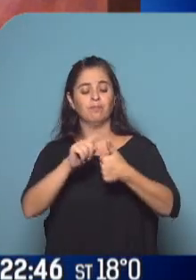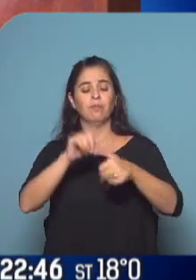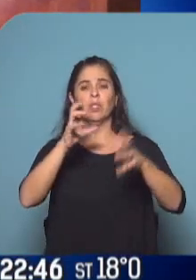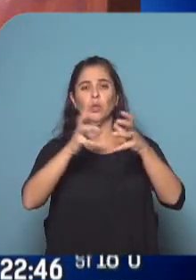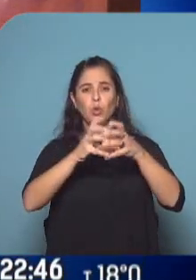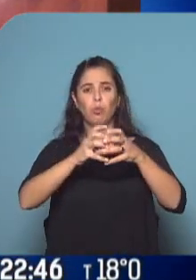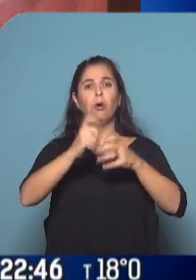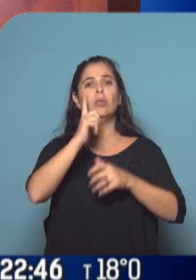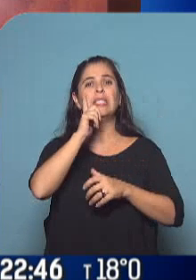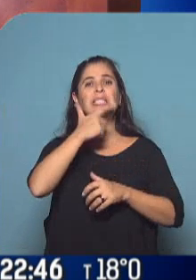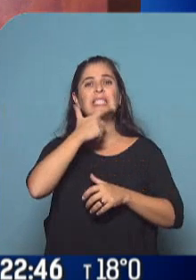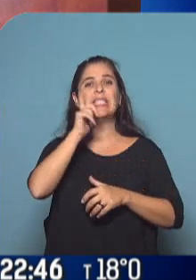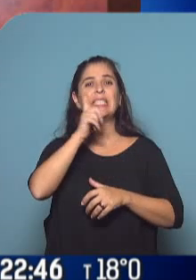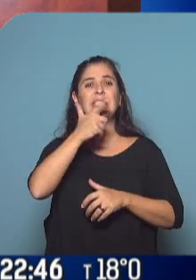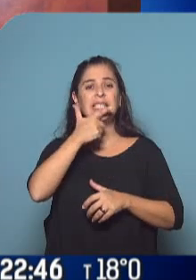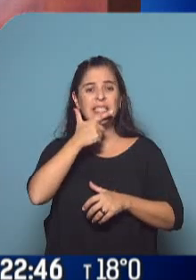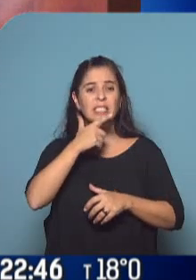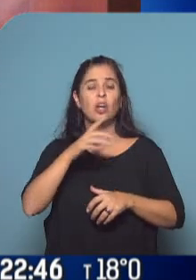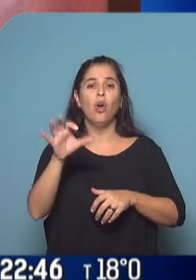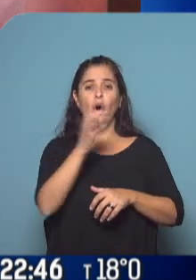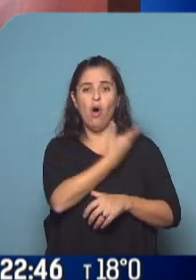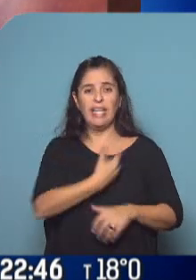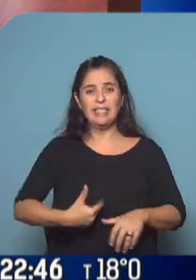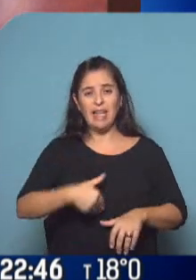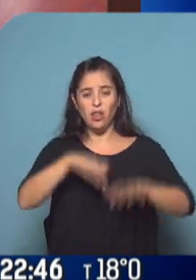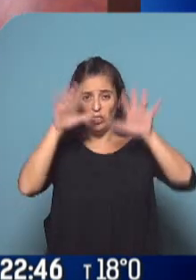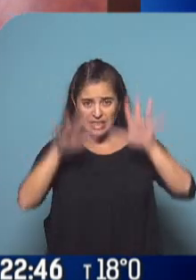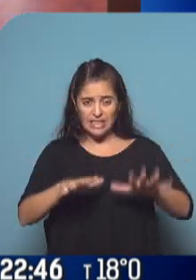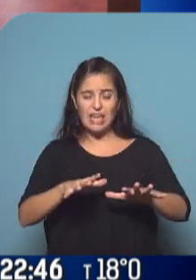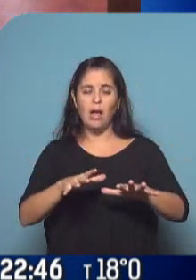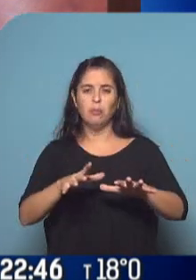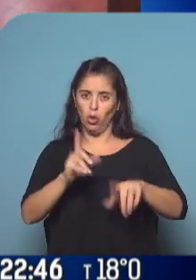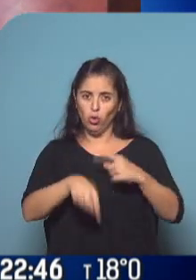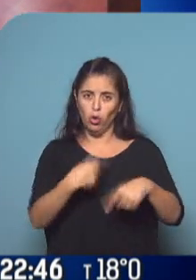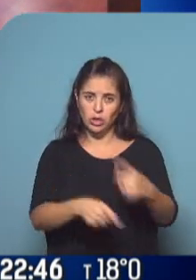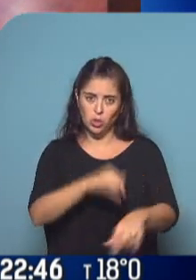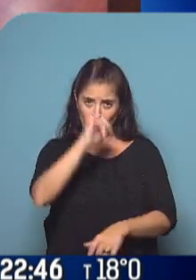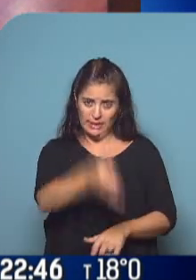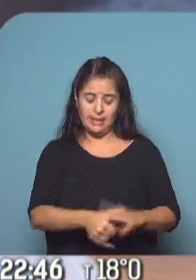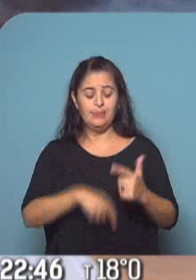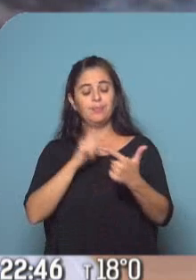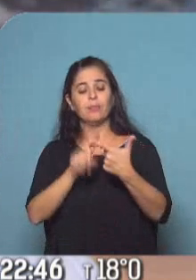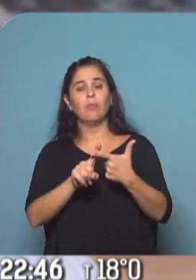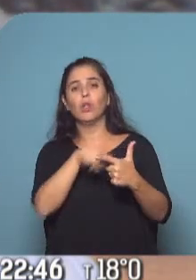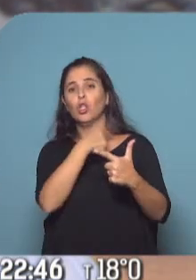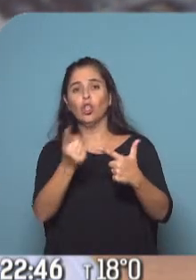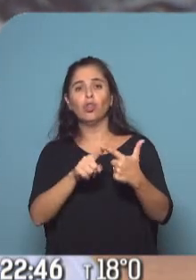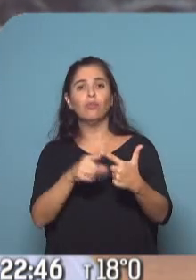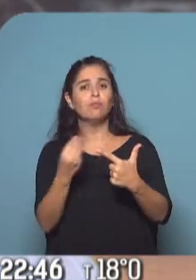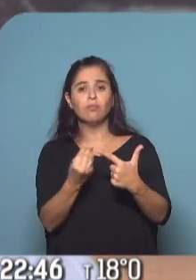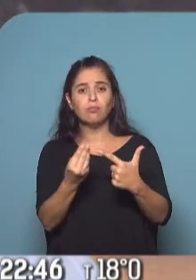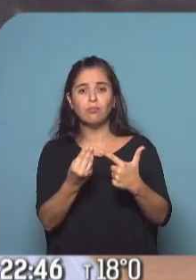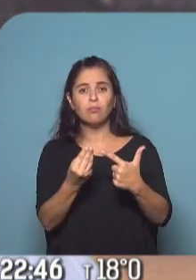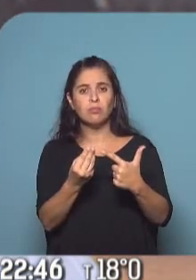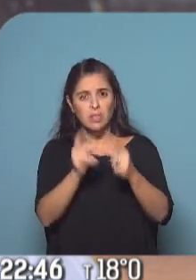Estado Islámico, como se lo quiera llamar, sigue vivo, más allá de haber sido expulsado de Irak y de Siria. Y por otro lado, la persecución de